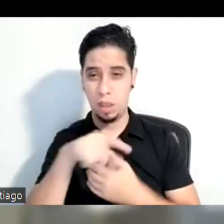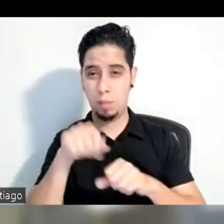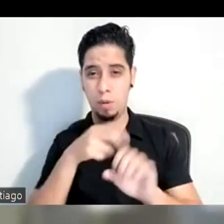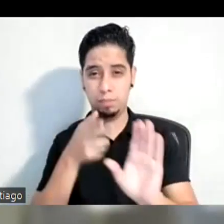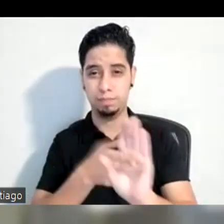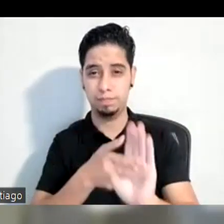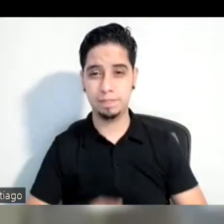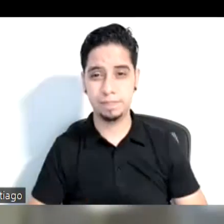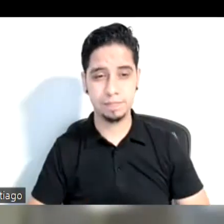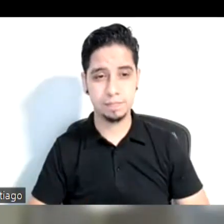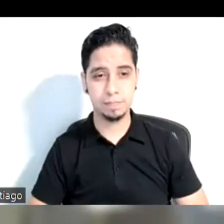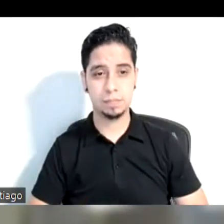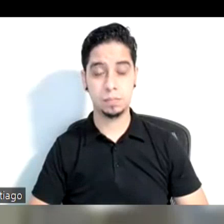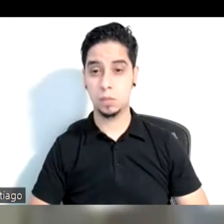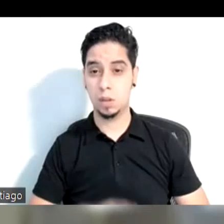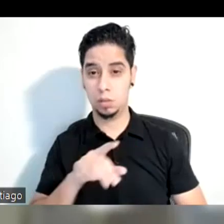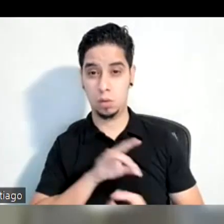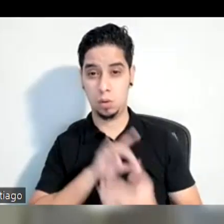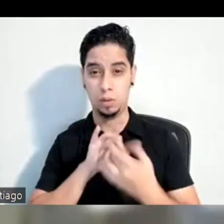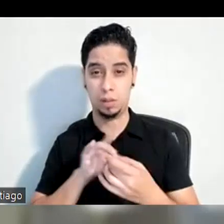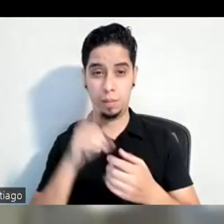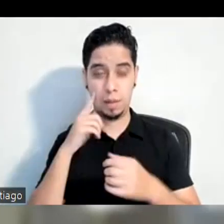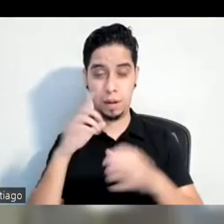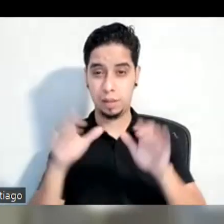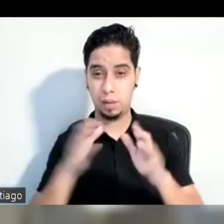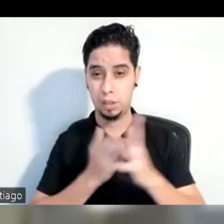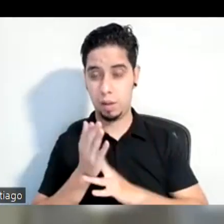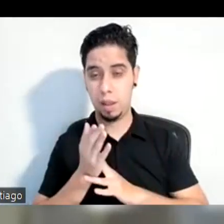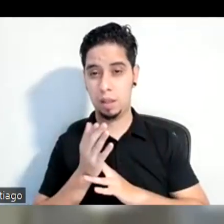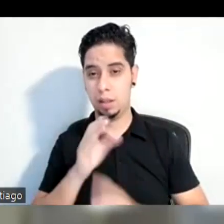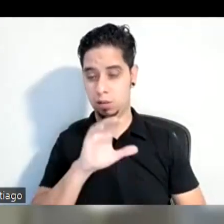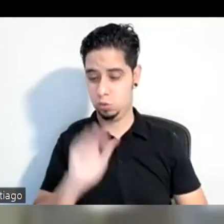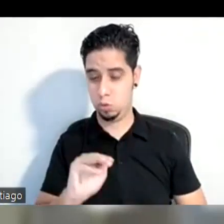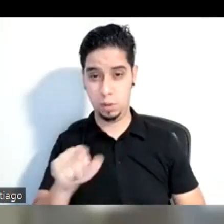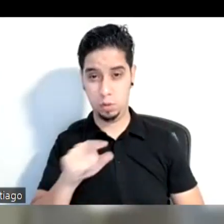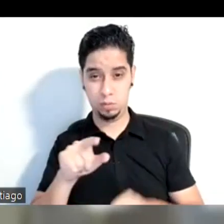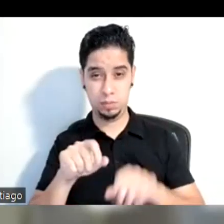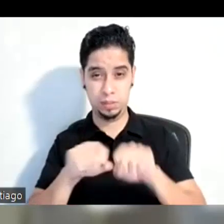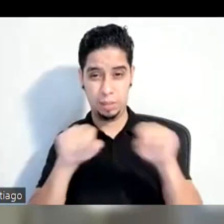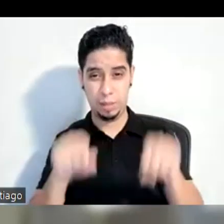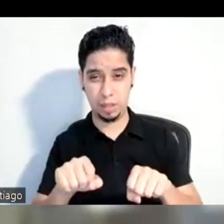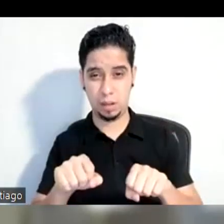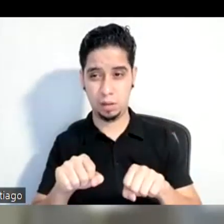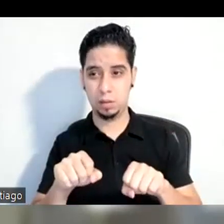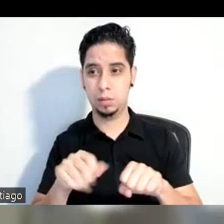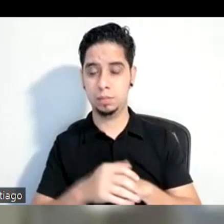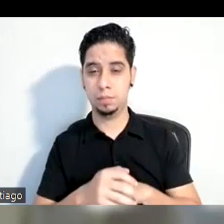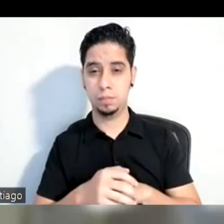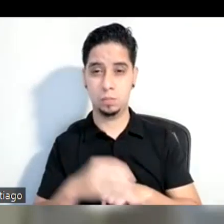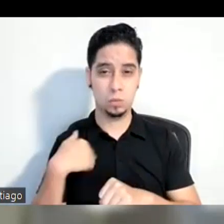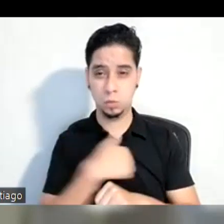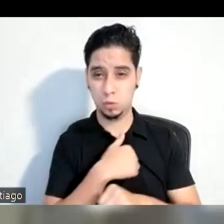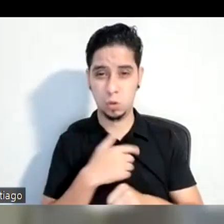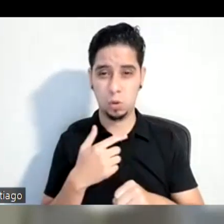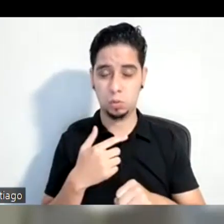prematricular. Exacto, eso es conectarse para hacerlo por Zoom y es todo un semestre, son 4 meses. Son 14